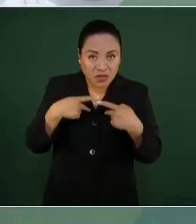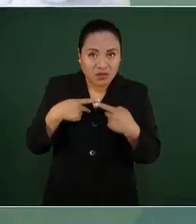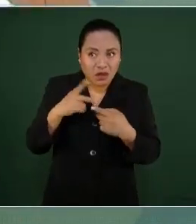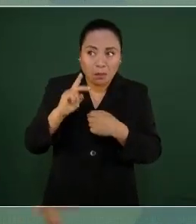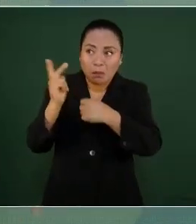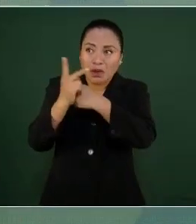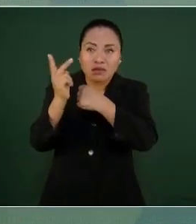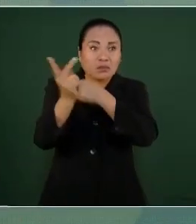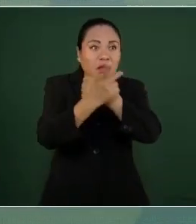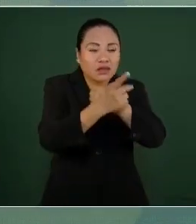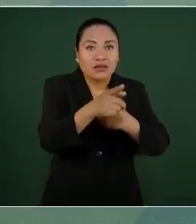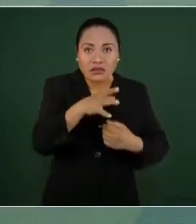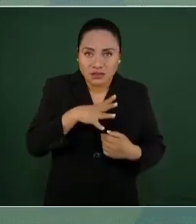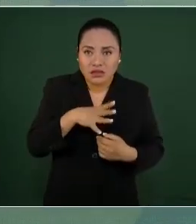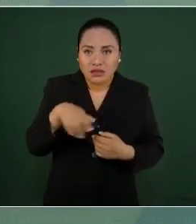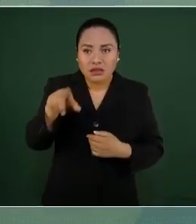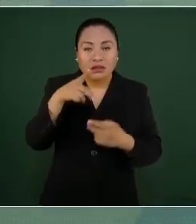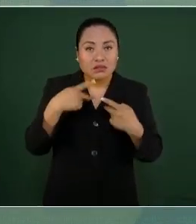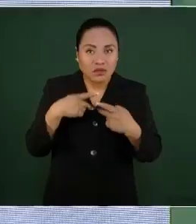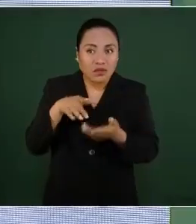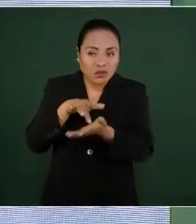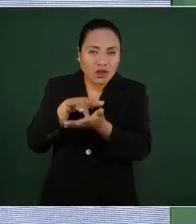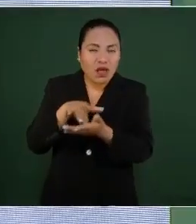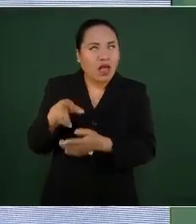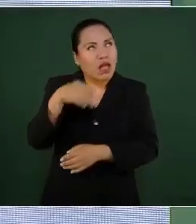resuelve no emigrar.